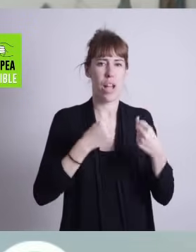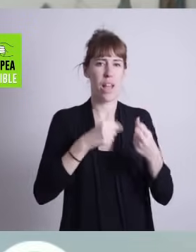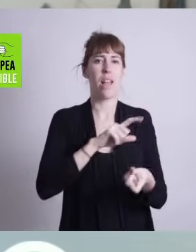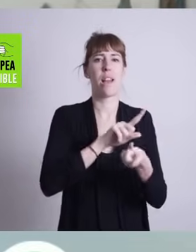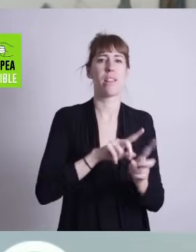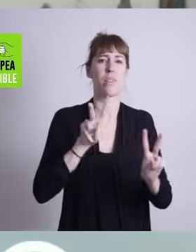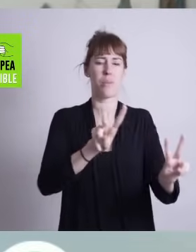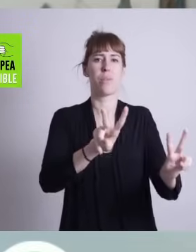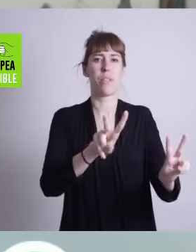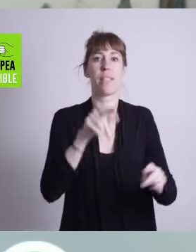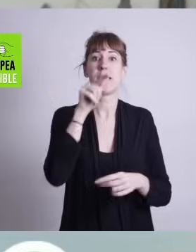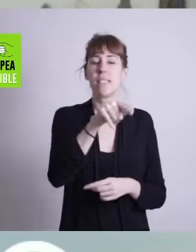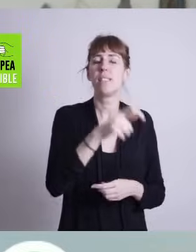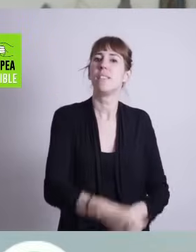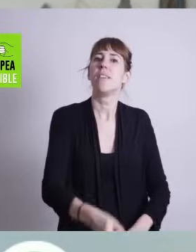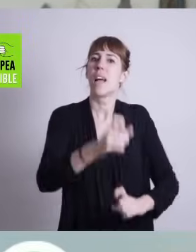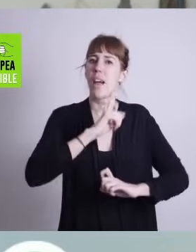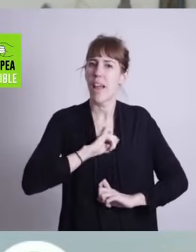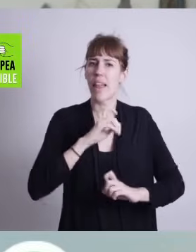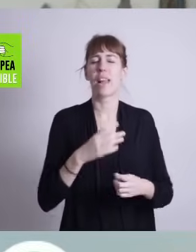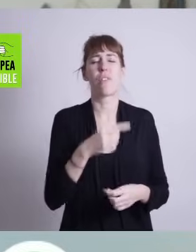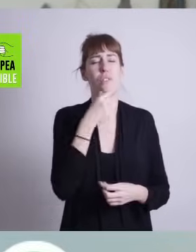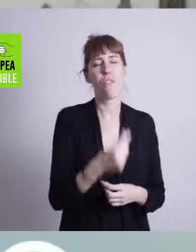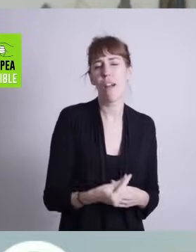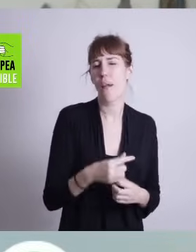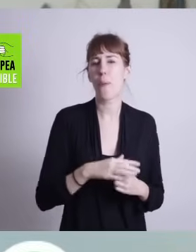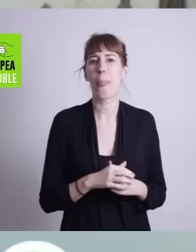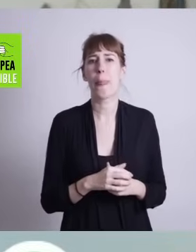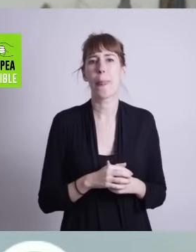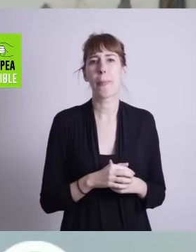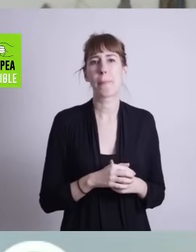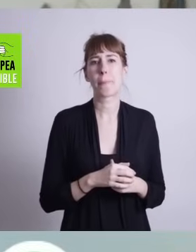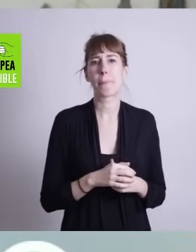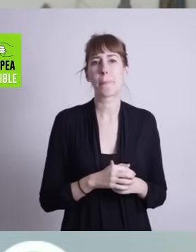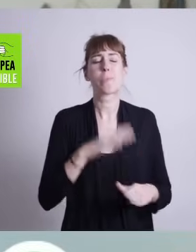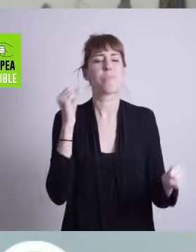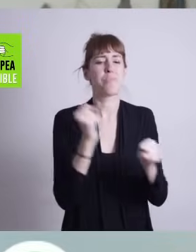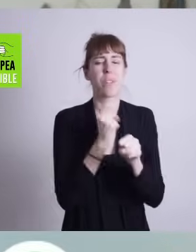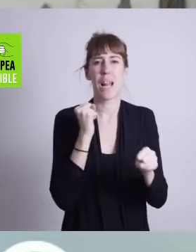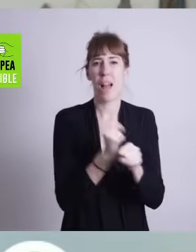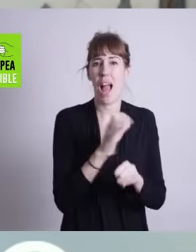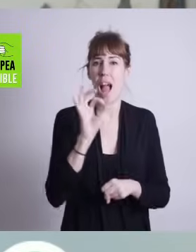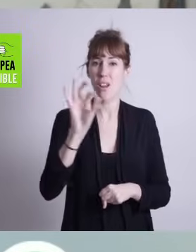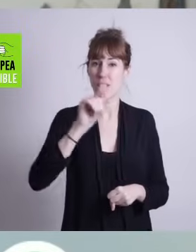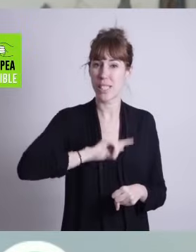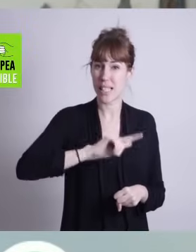precisamente el poder trabajar y percibir o sentir